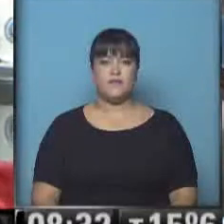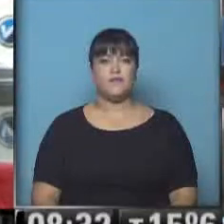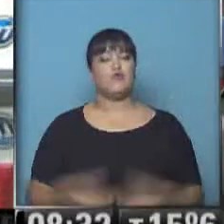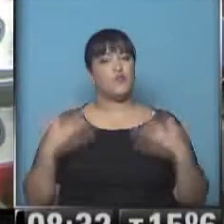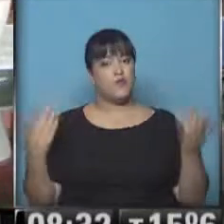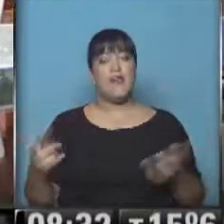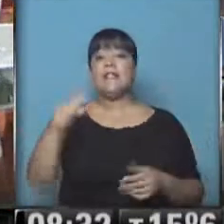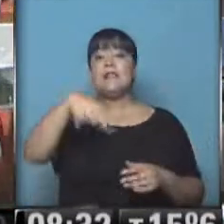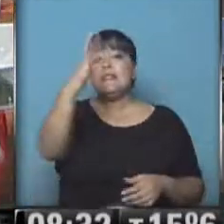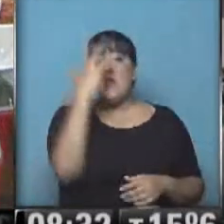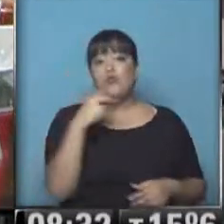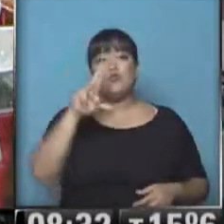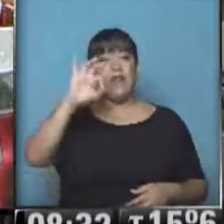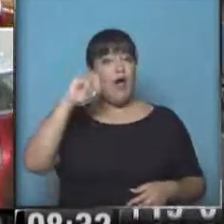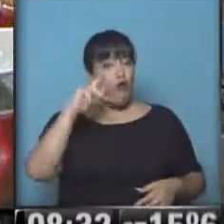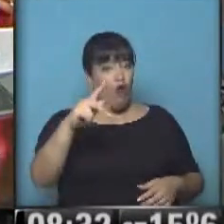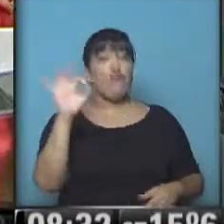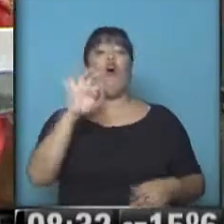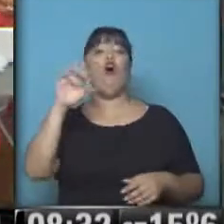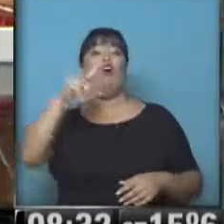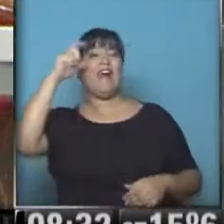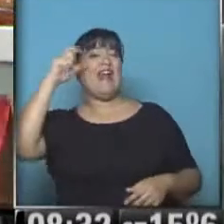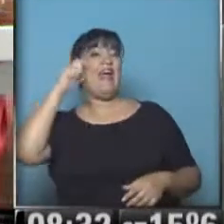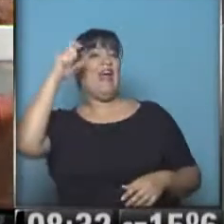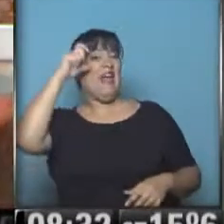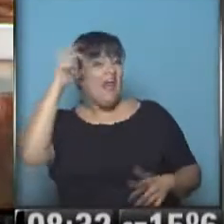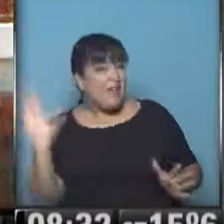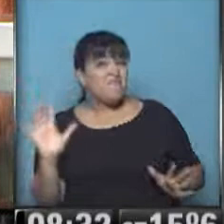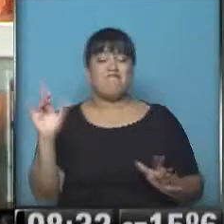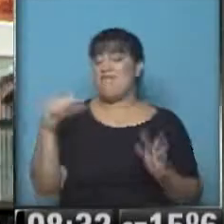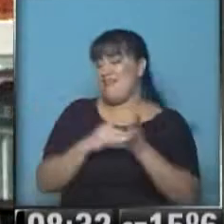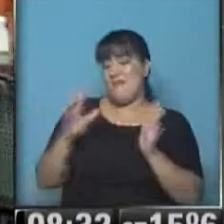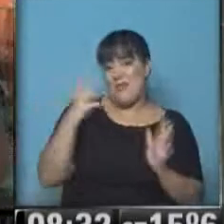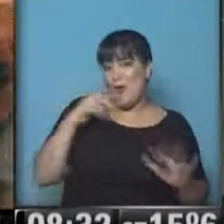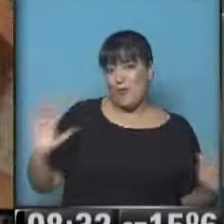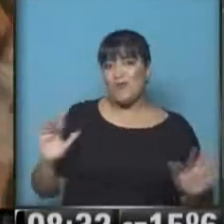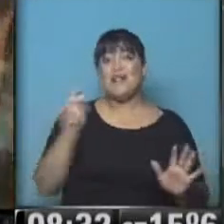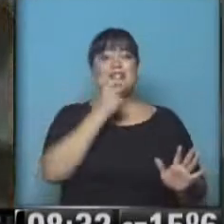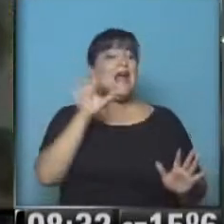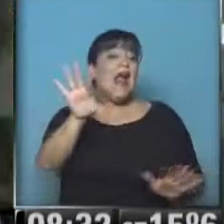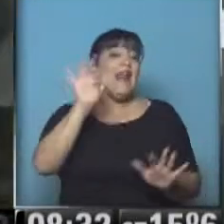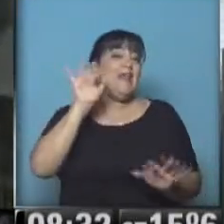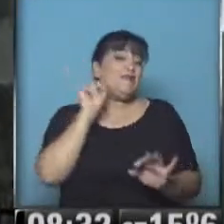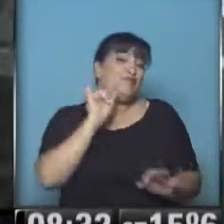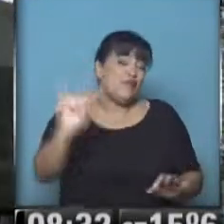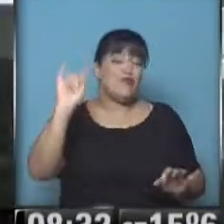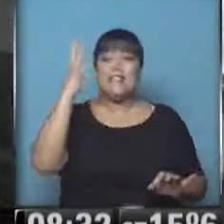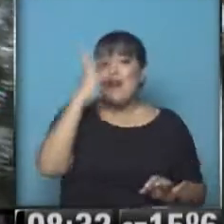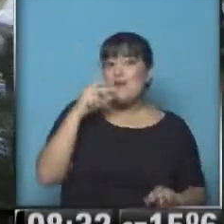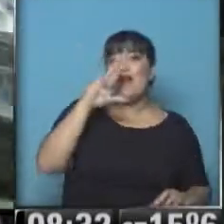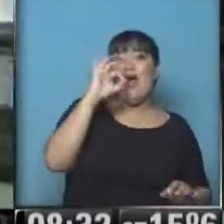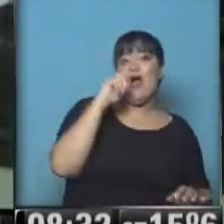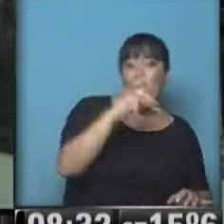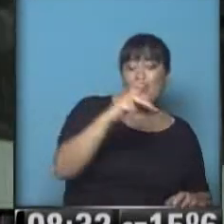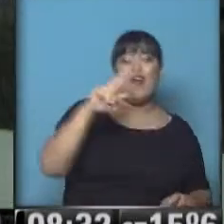Bueno, muy bien, si te gusta el rock, si te gusta el reggae. A mí me gusta. Es tu gusto. No, si te gusta el rock. Es tu elección. Si te gusta el reggae, Alejo tiene